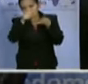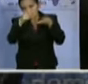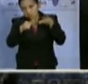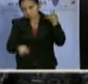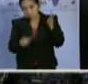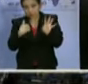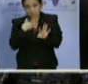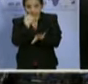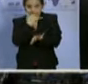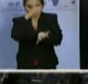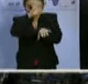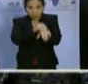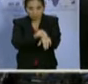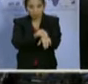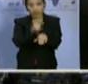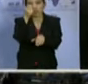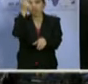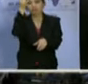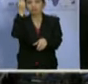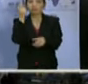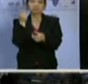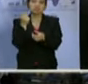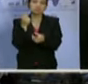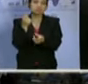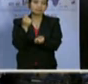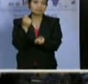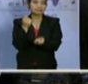y, si me lo permiten, algunas